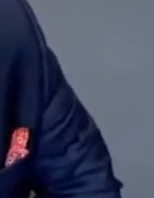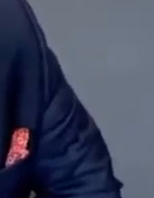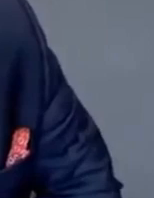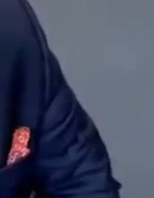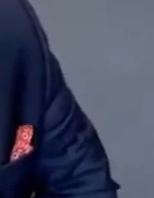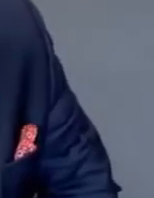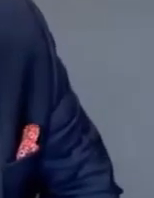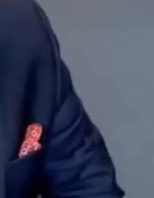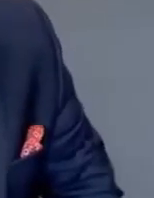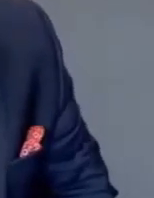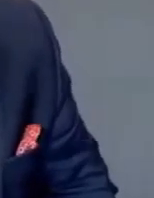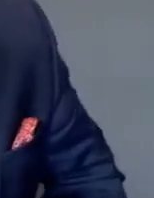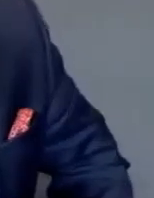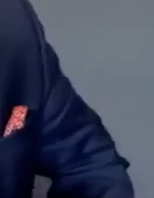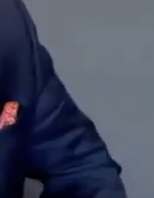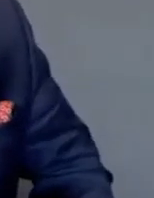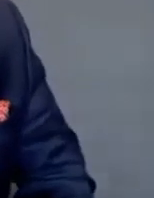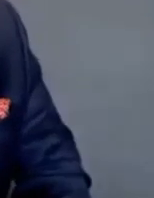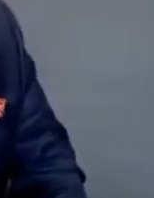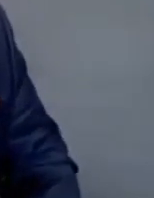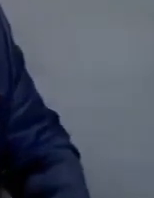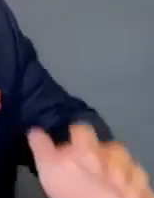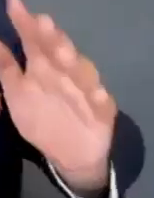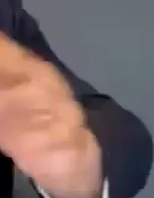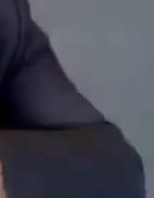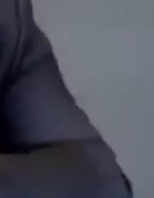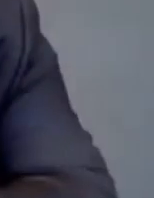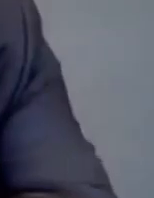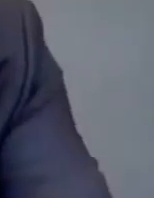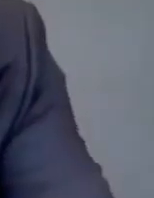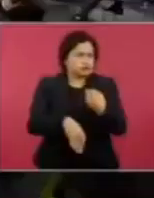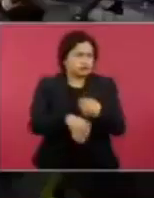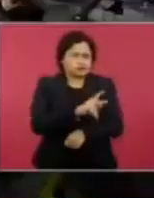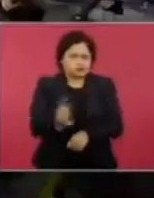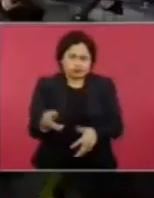tanto con Horacio como con Brígida a continuación.